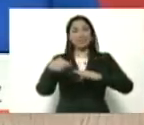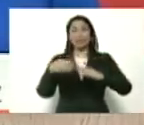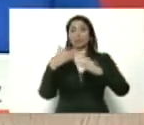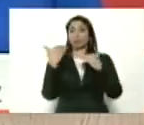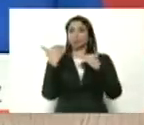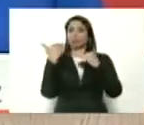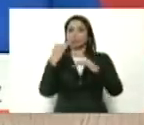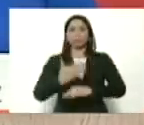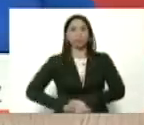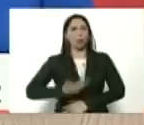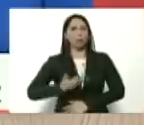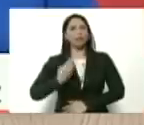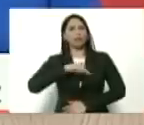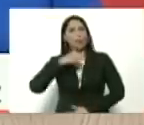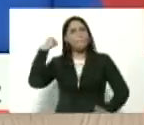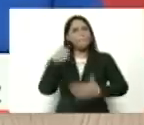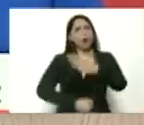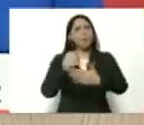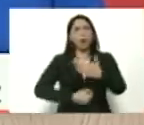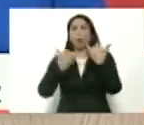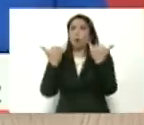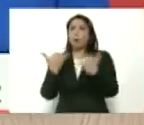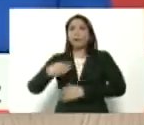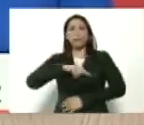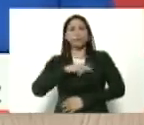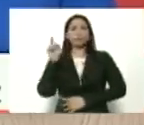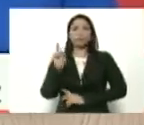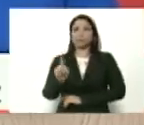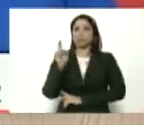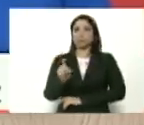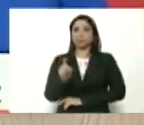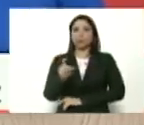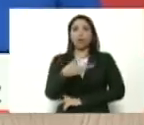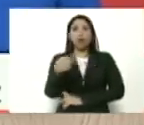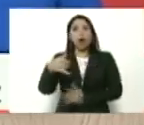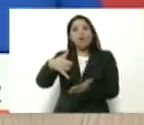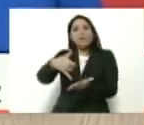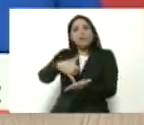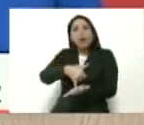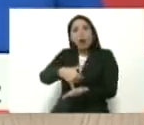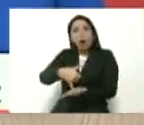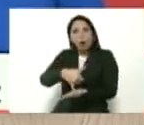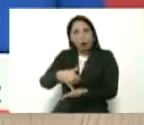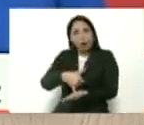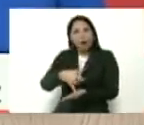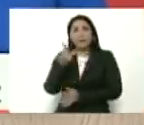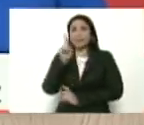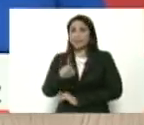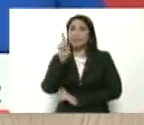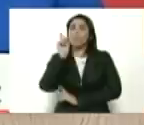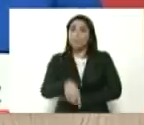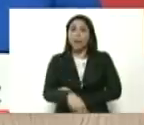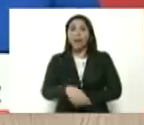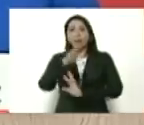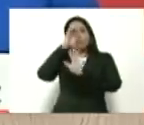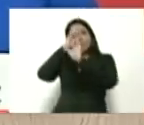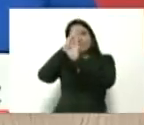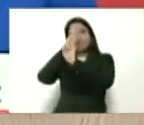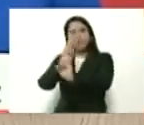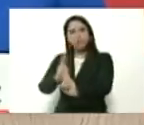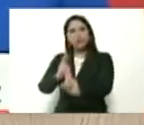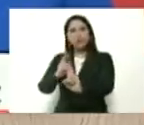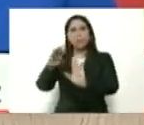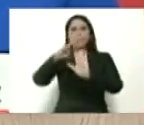importante, estamos en plena batalla. Y por eso la necesidad de no flexibilizar, por eso la necesidad de respetar